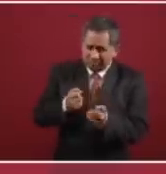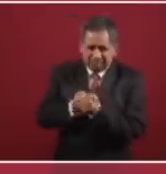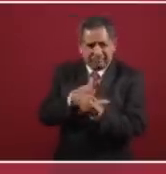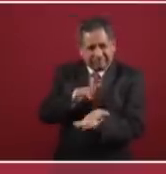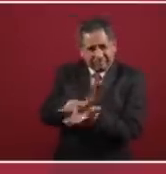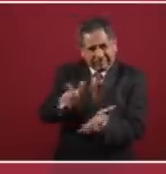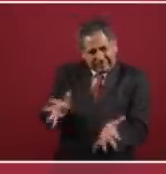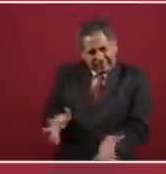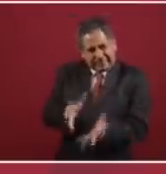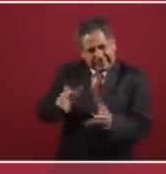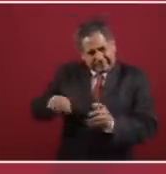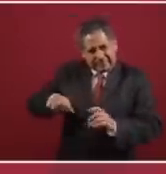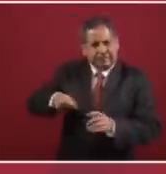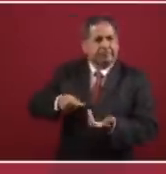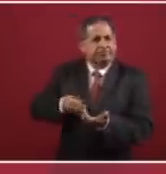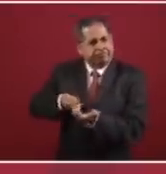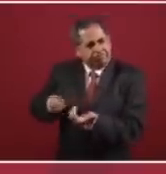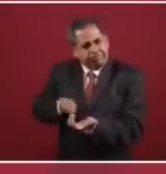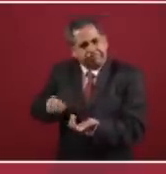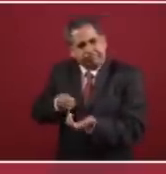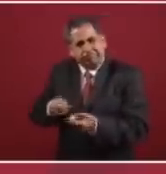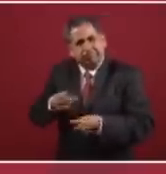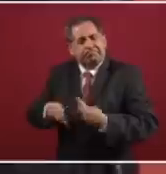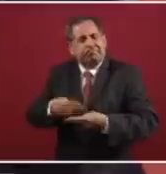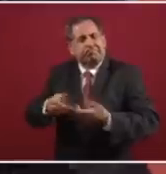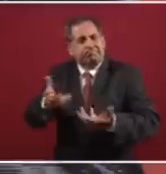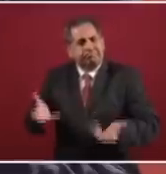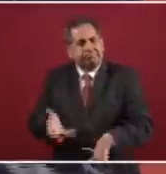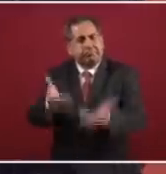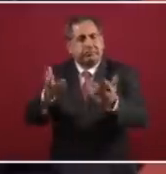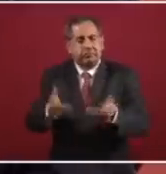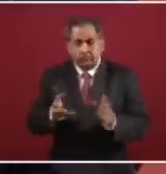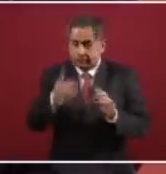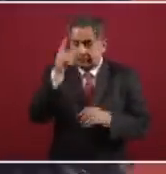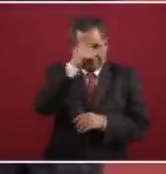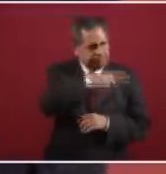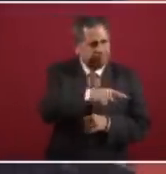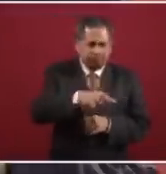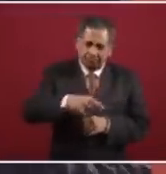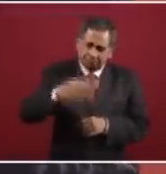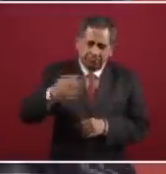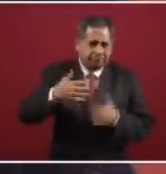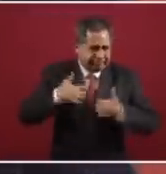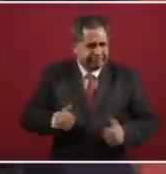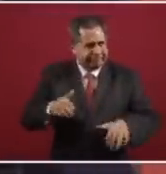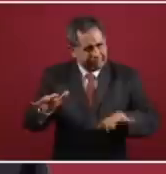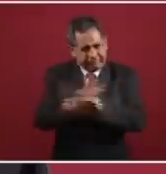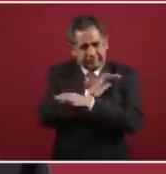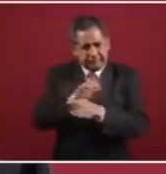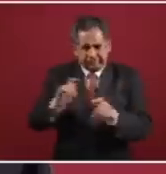Y me cuesta, pero van a entender que esto ya cambió,